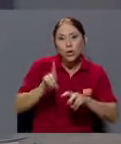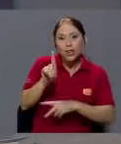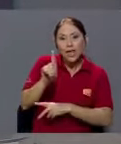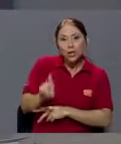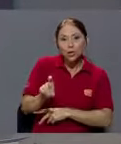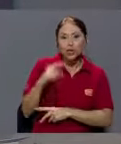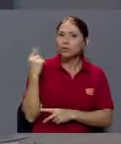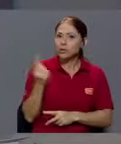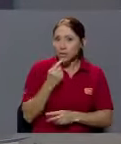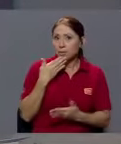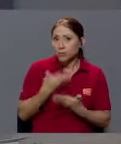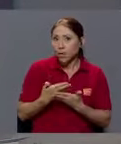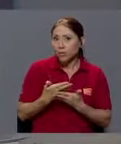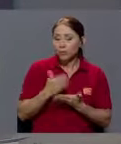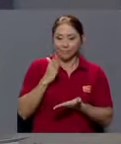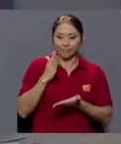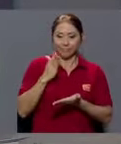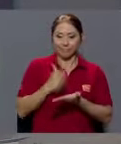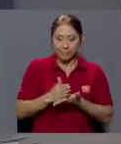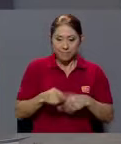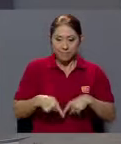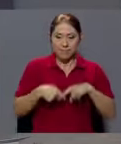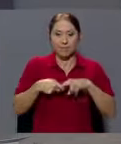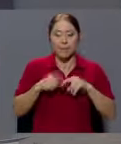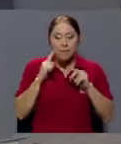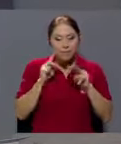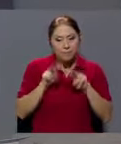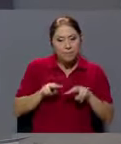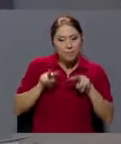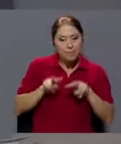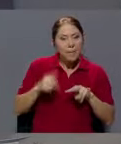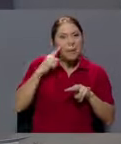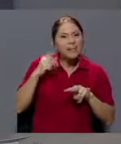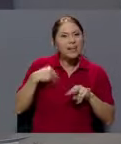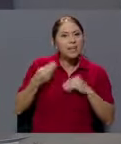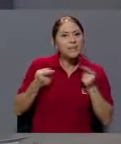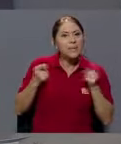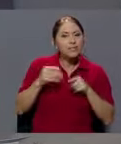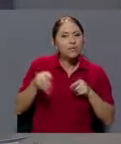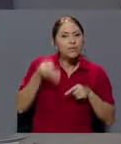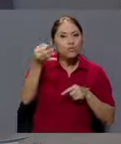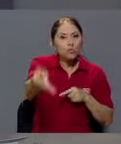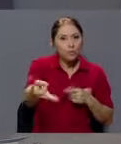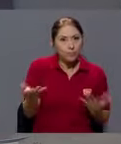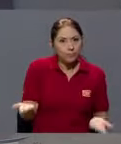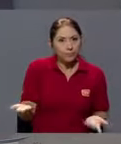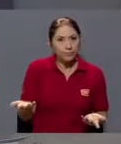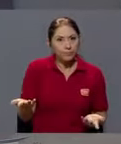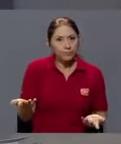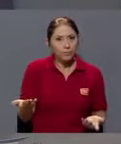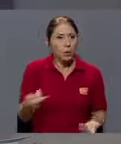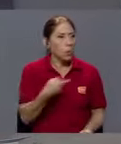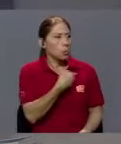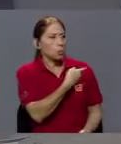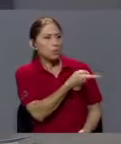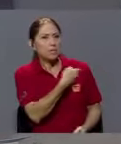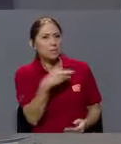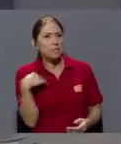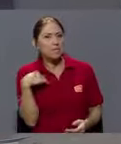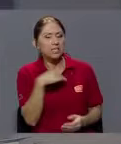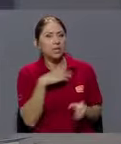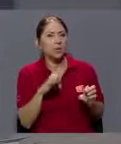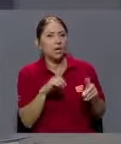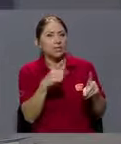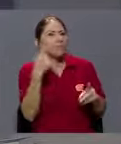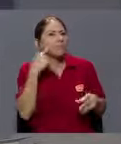bueno sentarse, hacer un alto en el camino y revisar las cosas y para replantear el futuro. En términos generales, ¿cómo lo ven desde